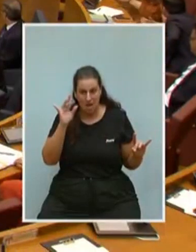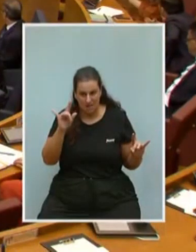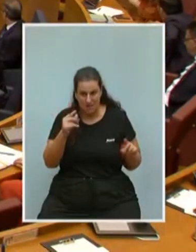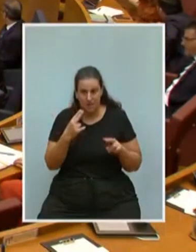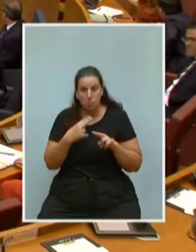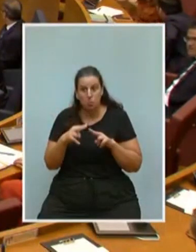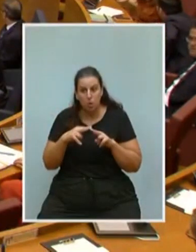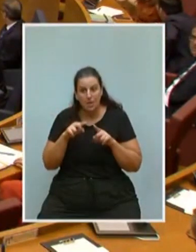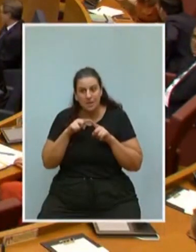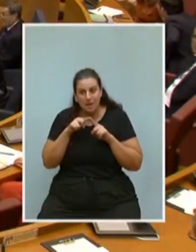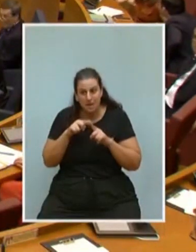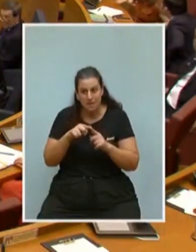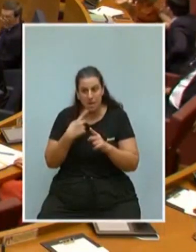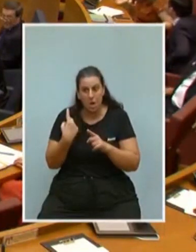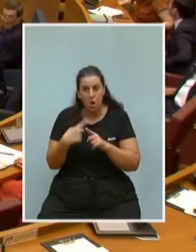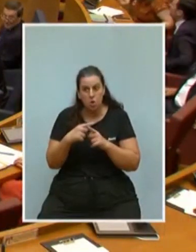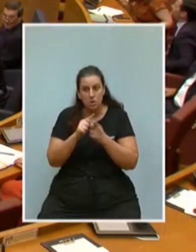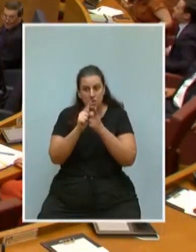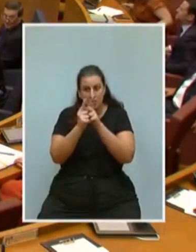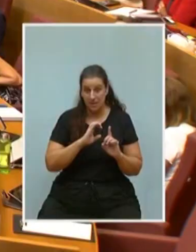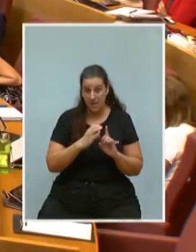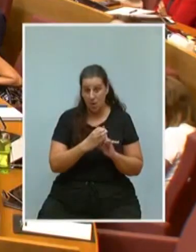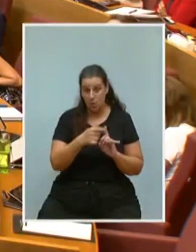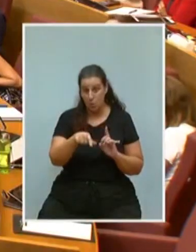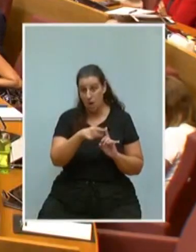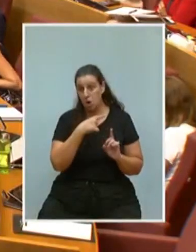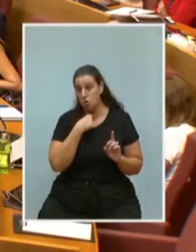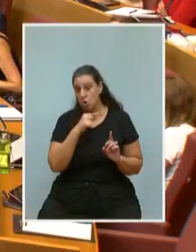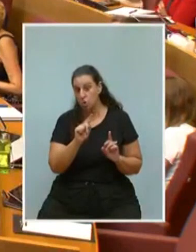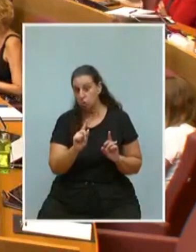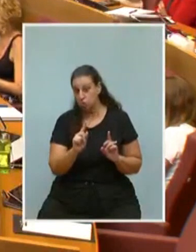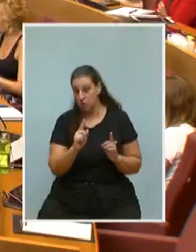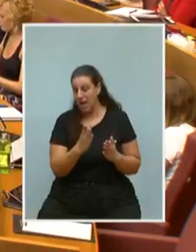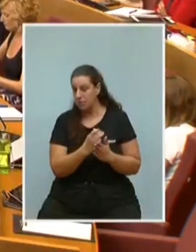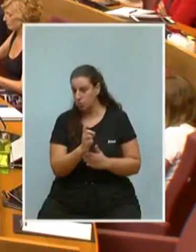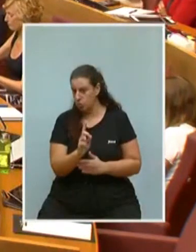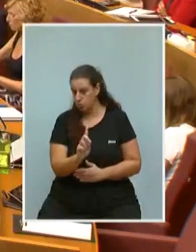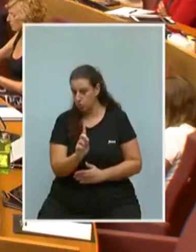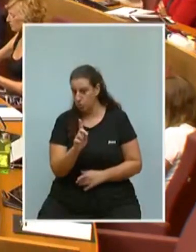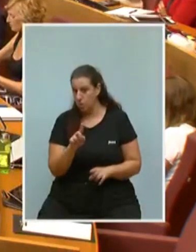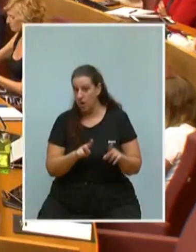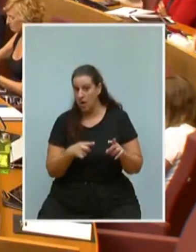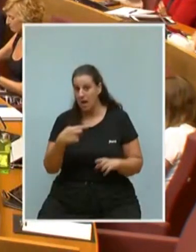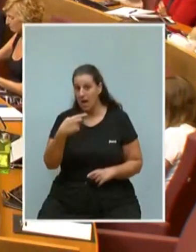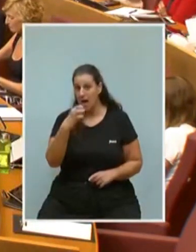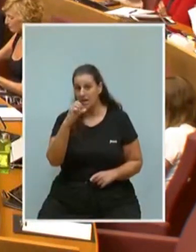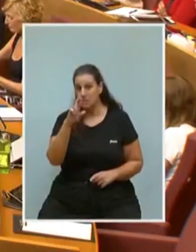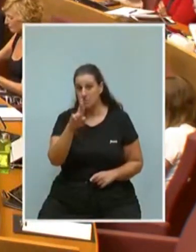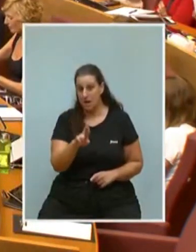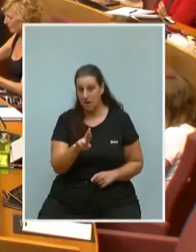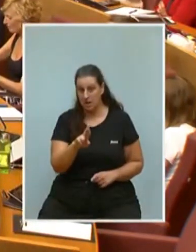la consellera Rut Merino ha present el presup del se depart 2024 que asc a